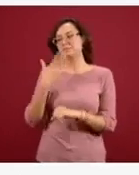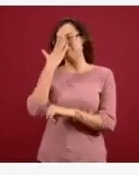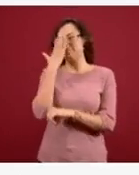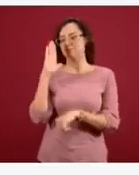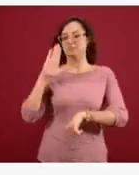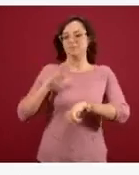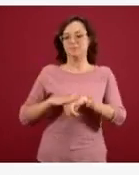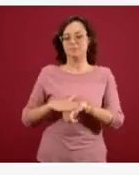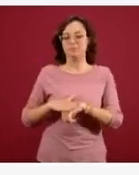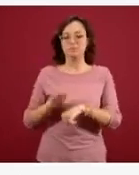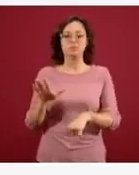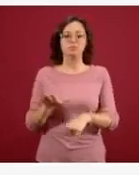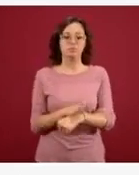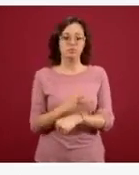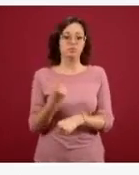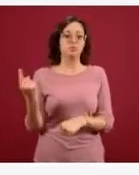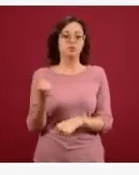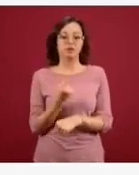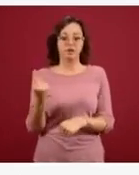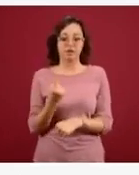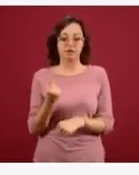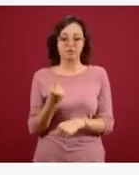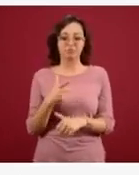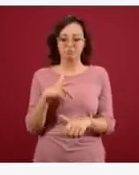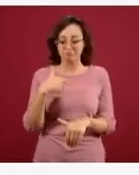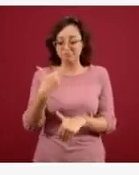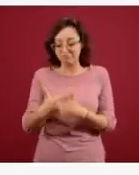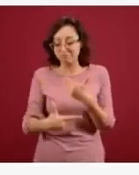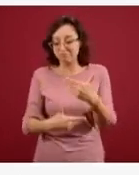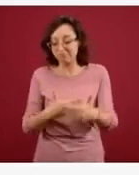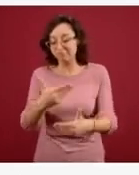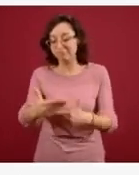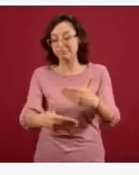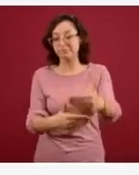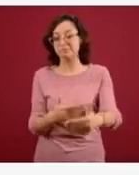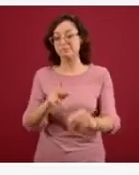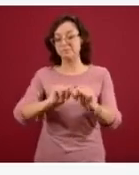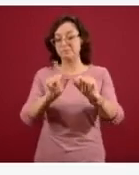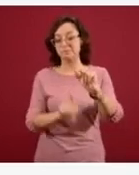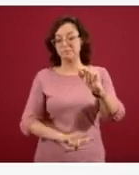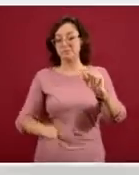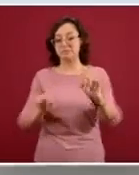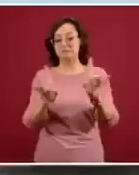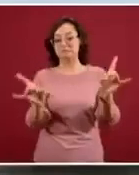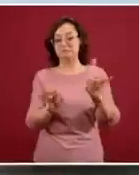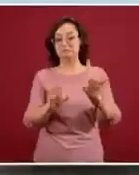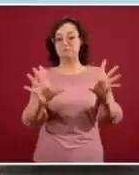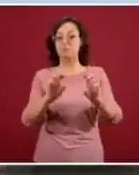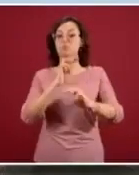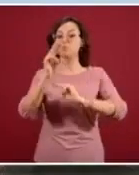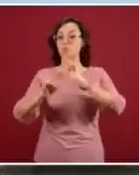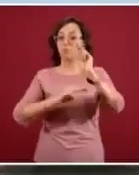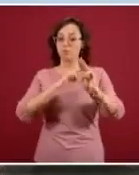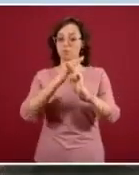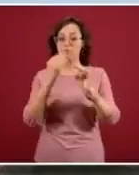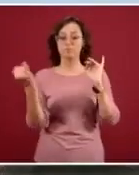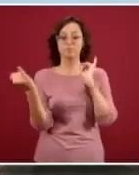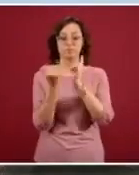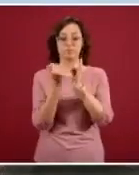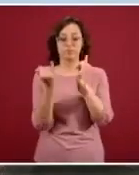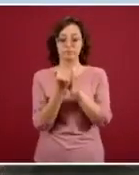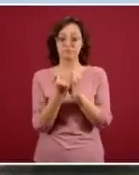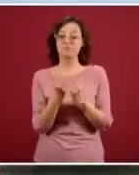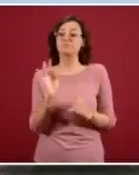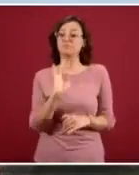cuenta precisamente para reconocer la situación que estamos viviendo en México y también en el mundo. Puede haber